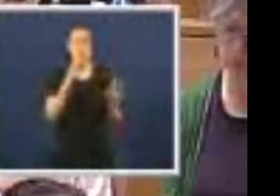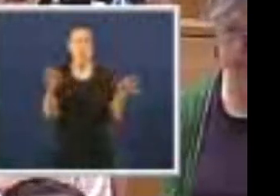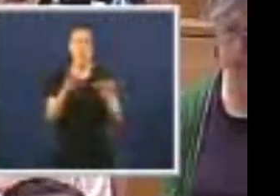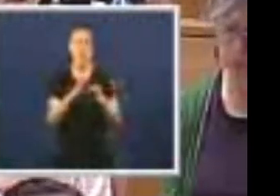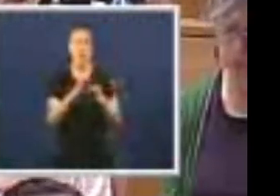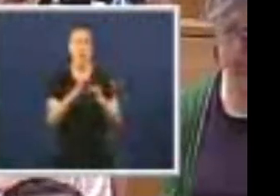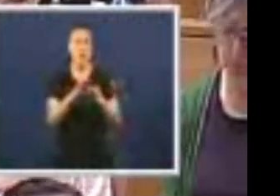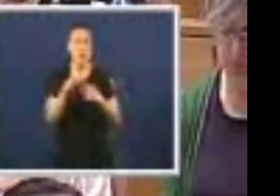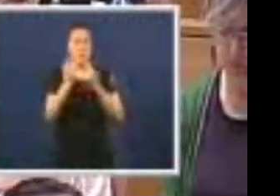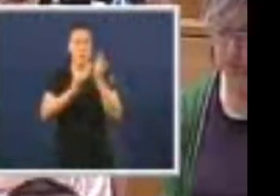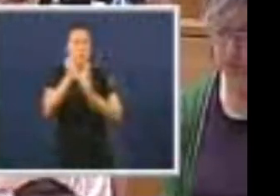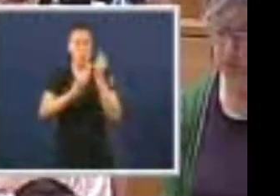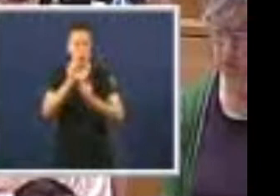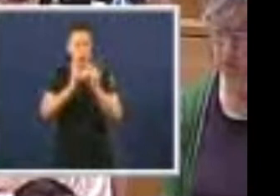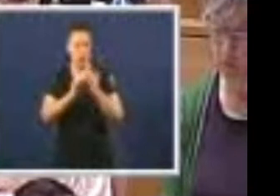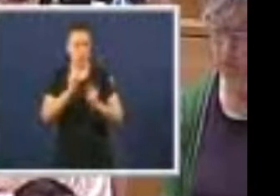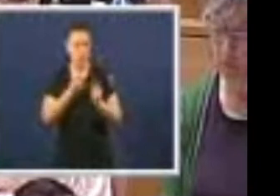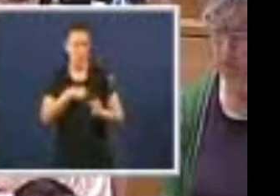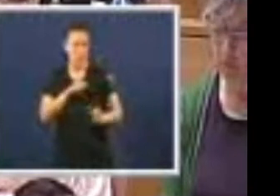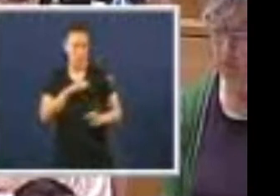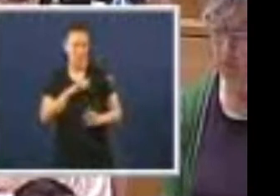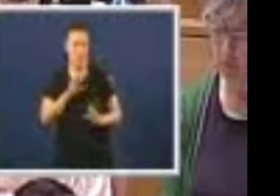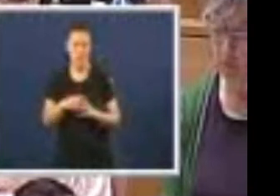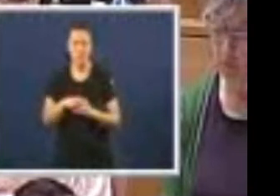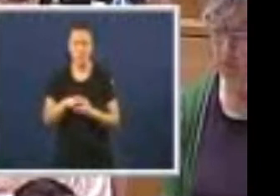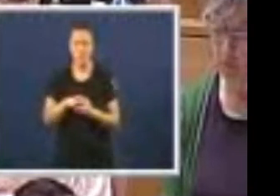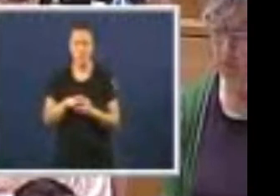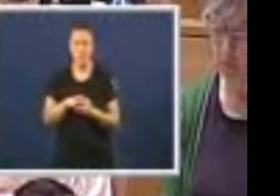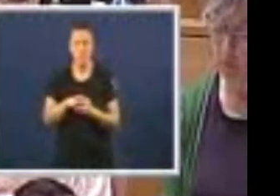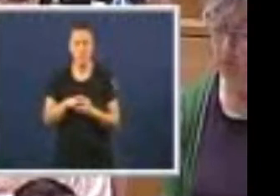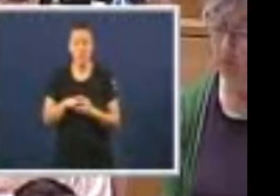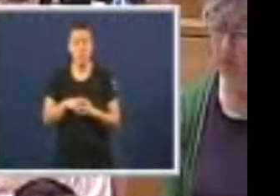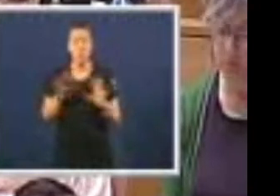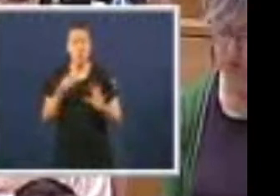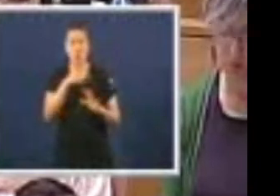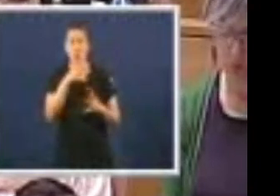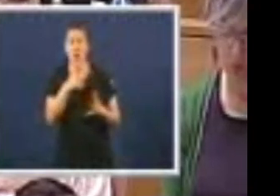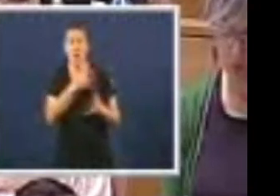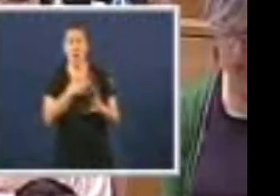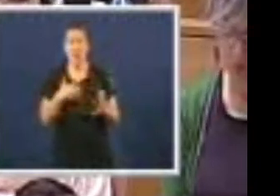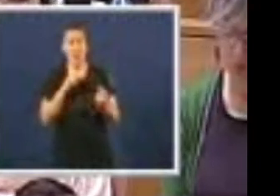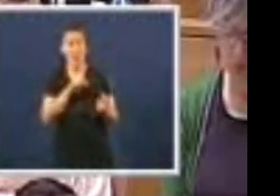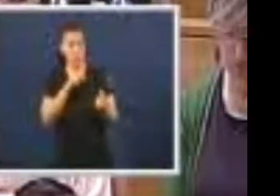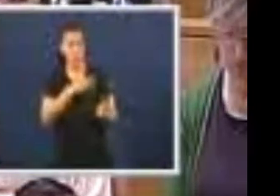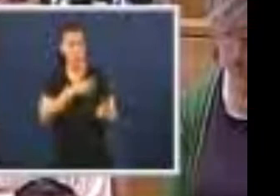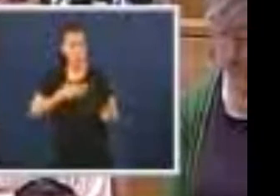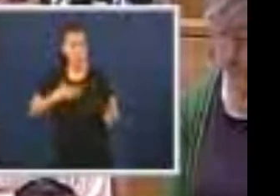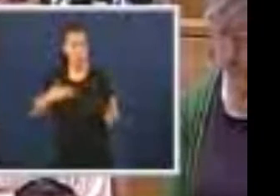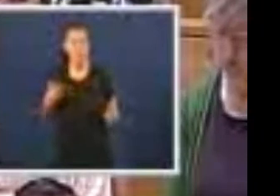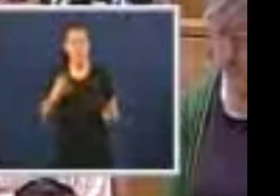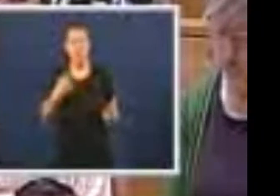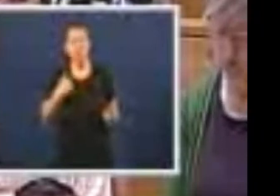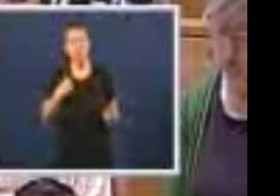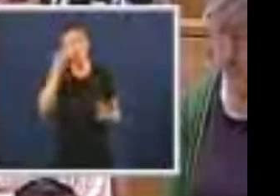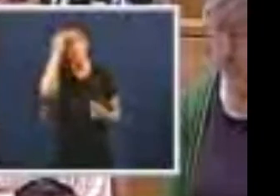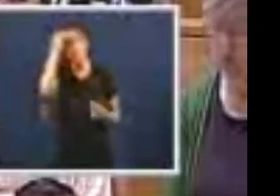co tema dos orzamentos do Estado. Pero mire, agora, xa que vostede nos quere situar nese debate, podemos